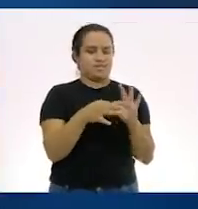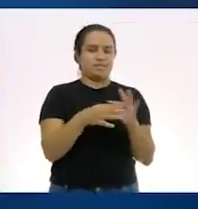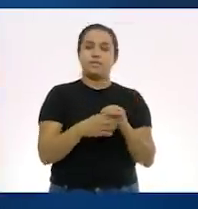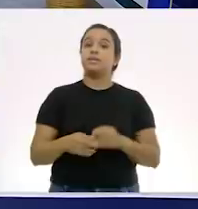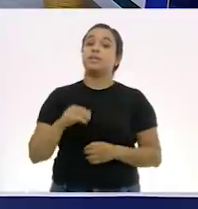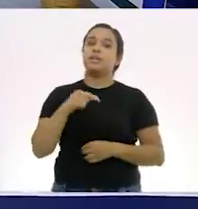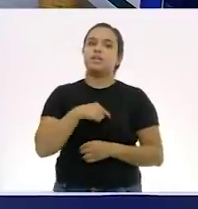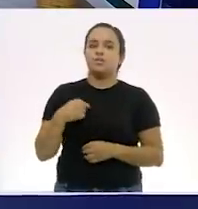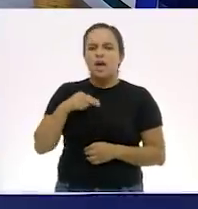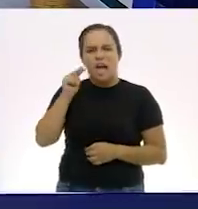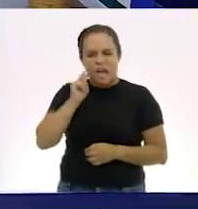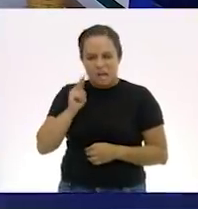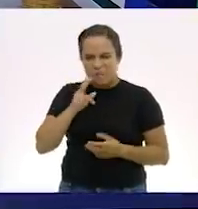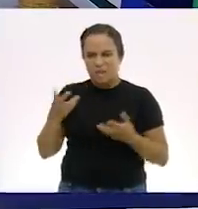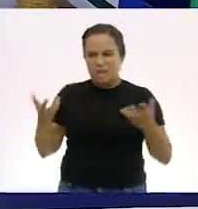nivel bajo,